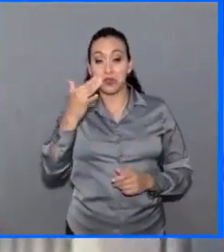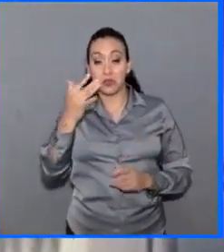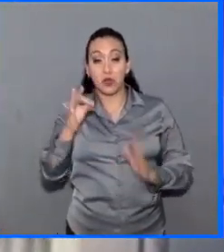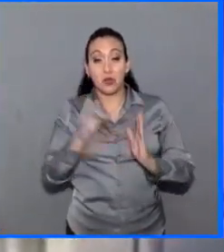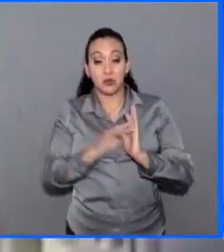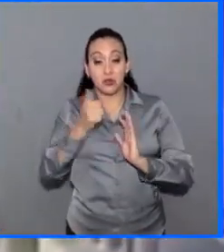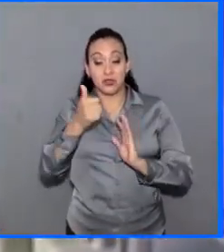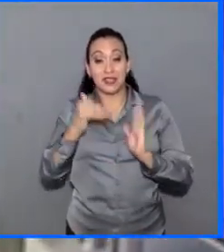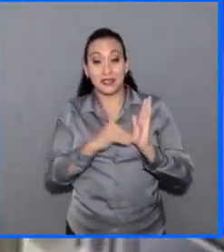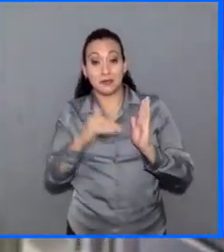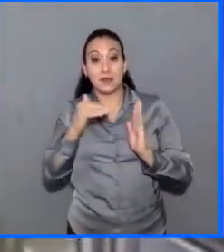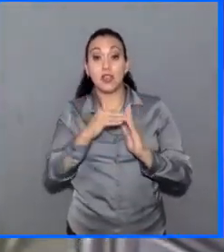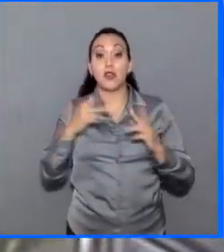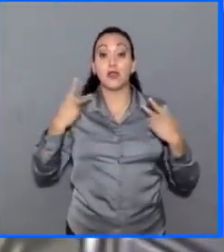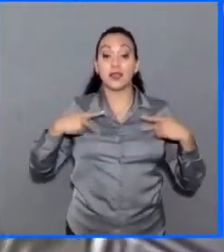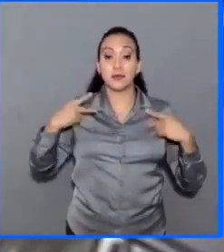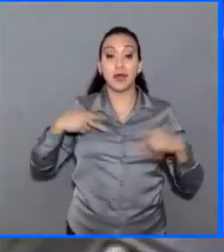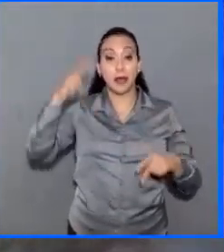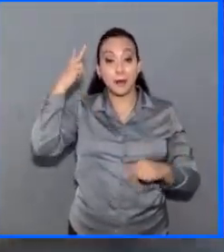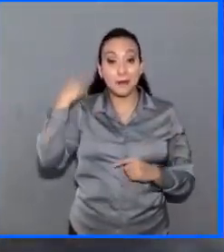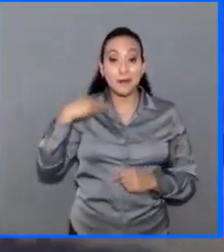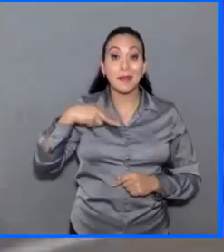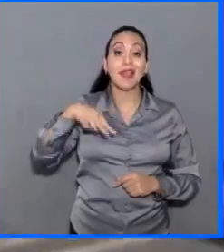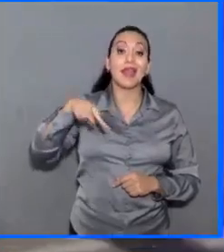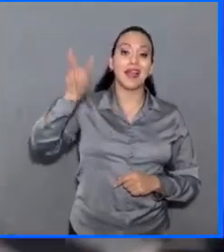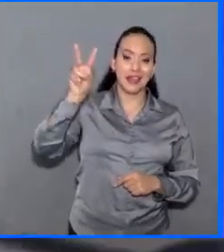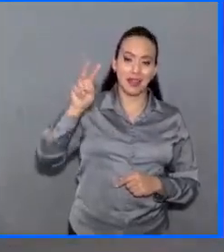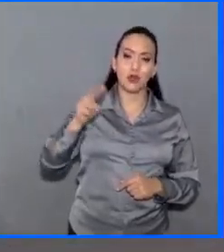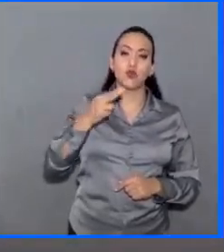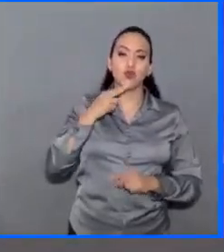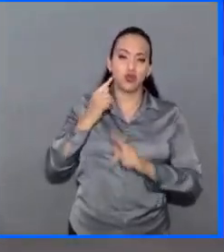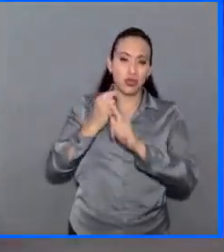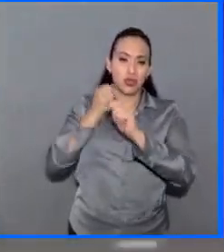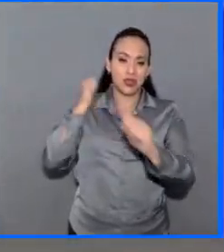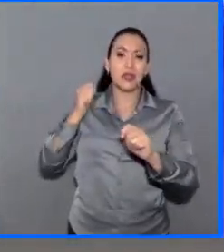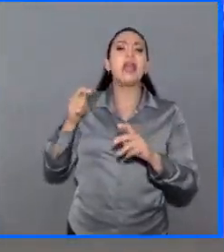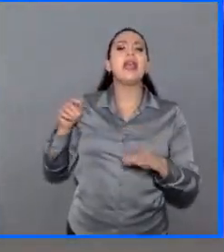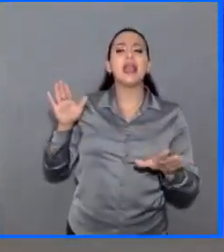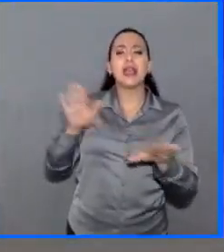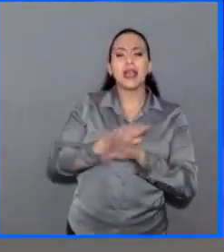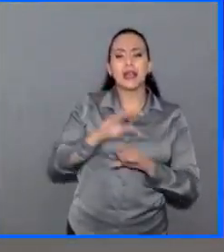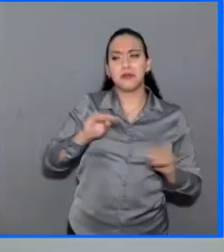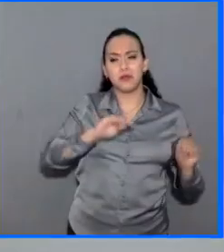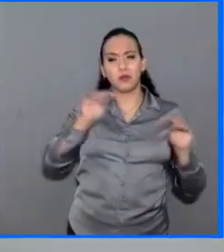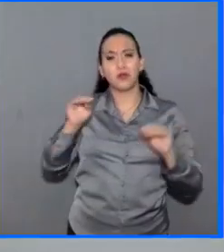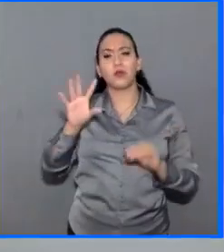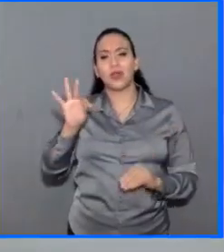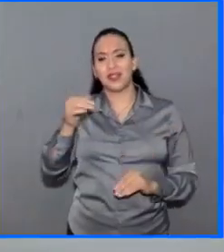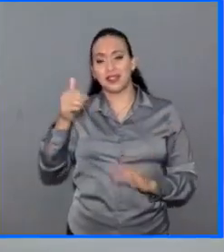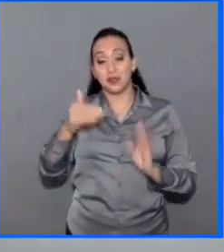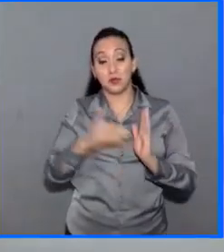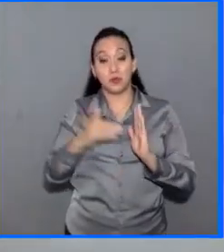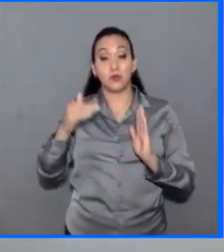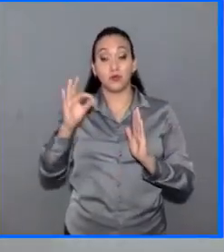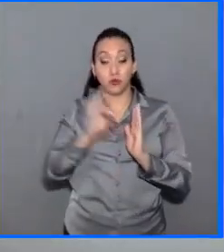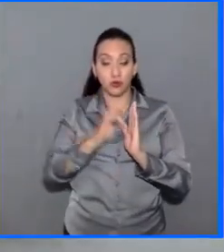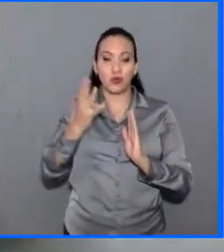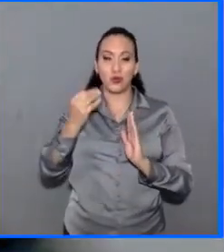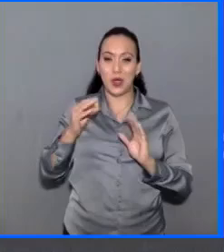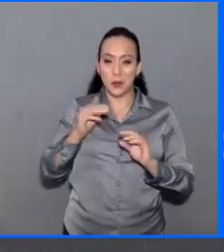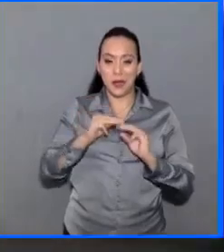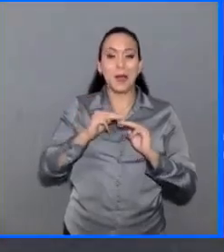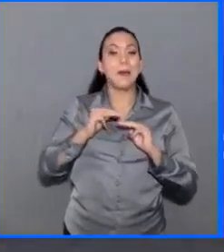de pasajeras y pasajeros, cuyos sistemas recorrieron en total 46.9 millones de kilómetros, un incremento